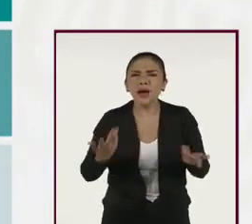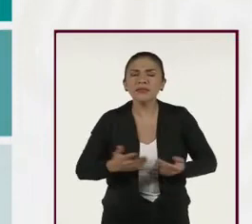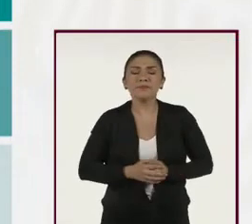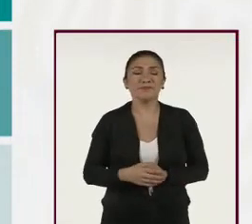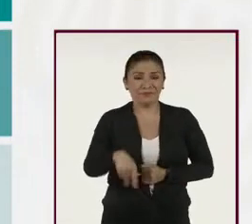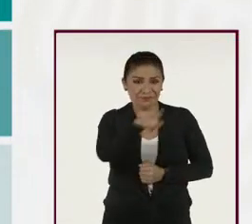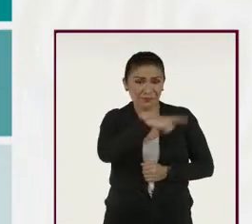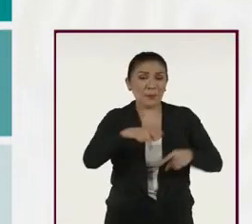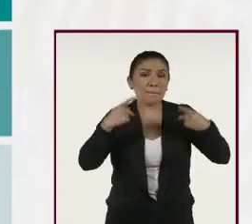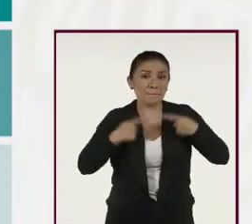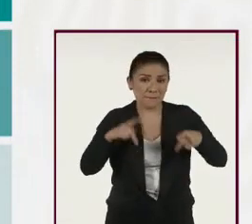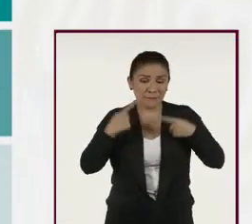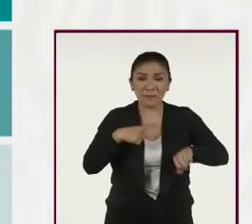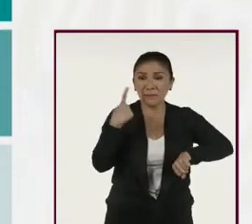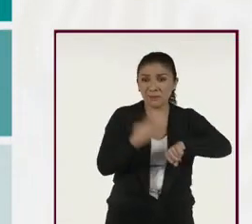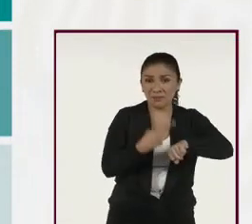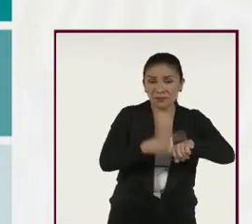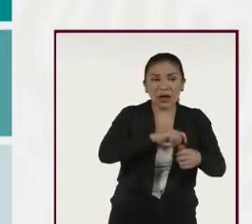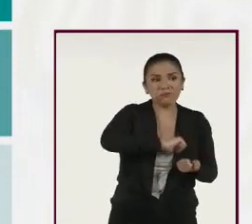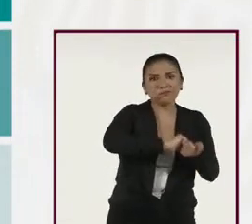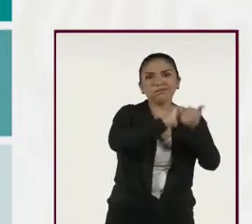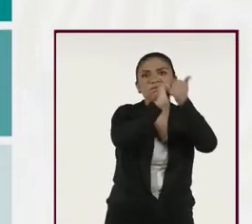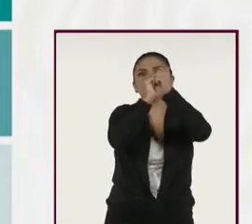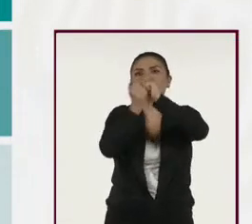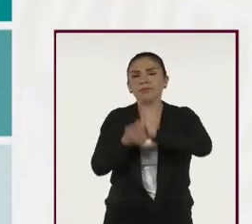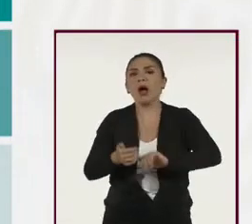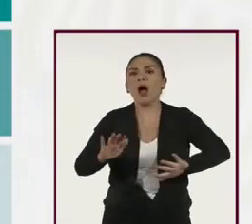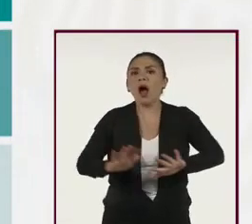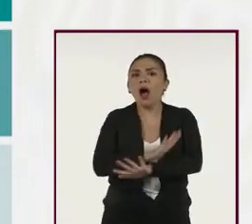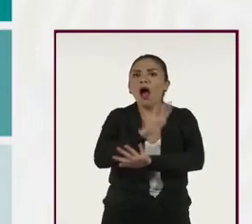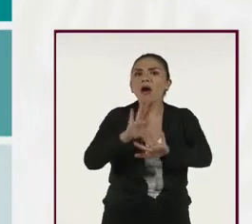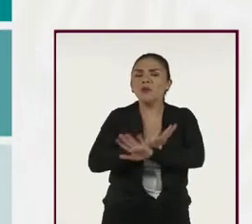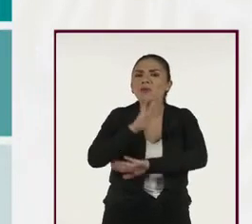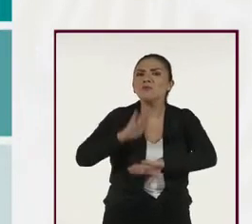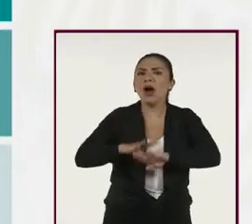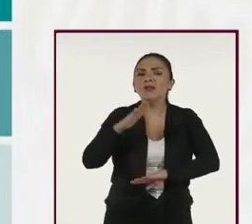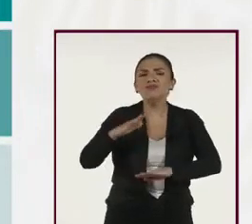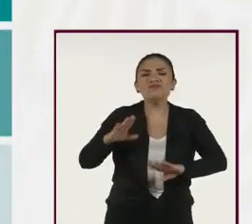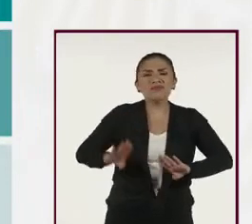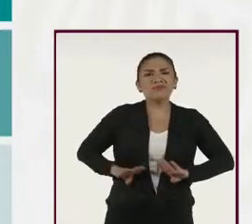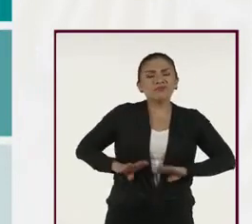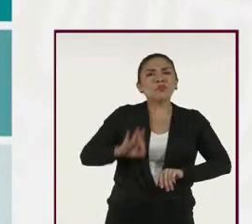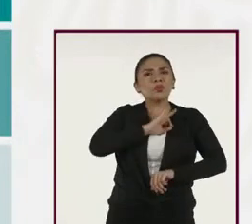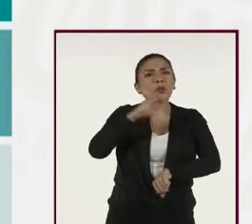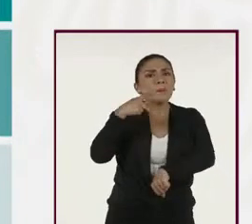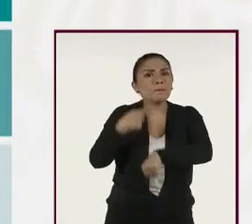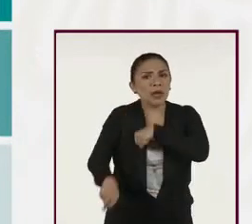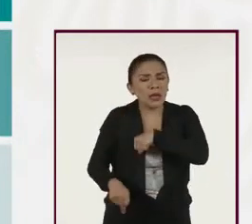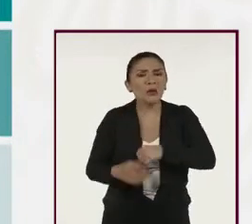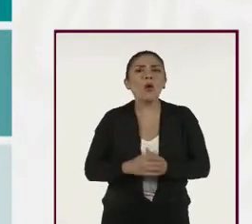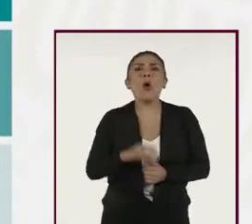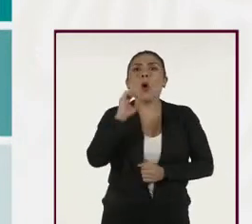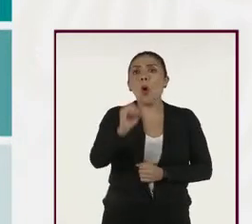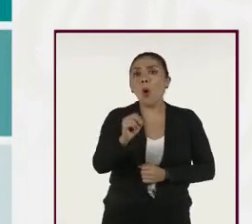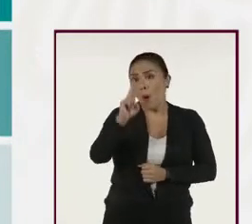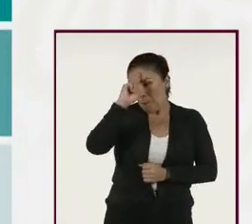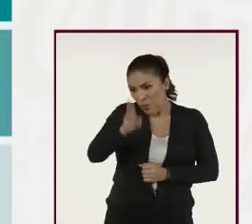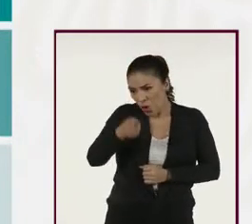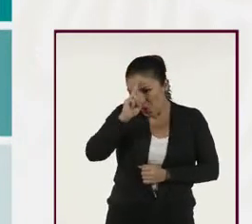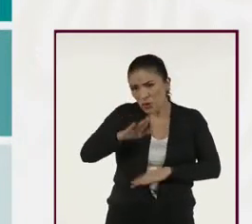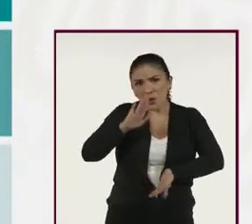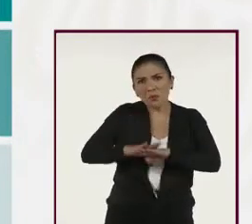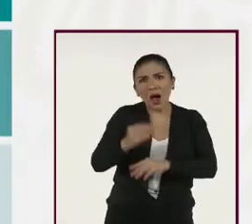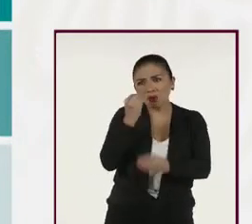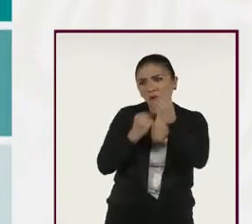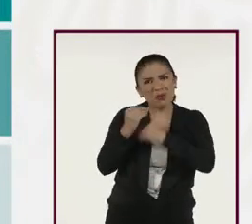los pacientes con anorexia van a ir evolucionando a presentar cada vez más conductas de riesgo, cada vez van a ir restringiendo mayor cantidad